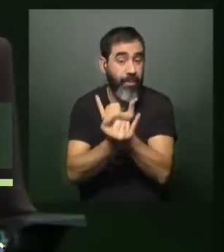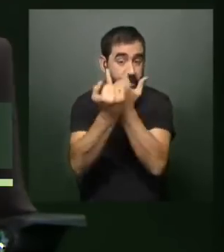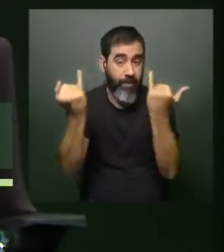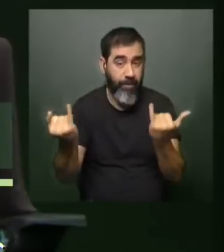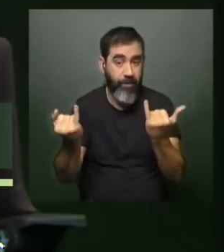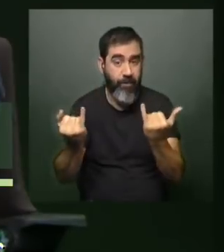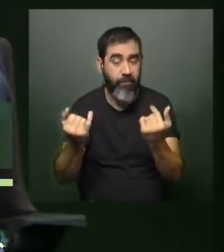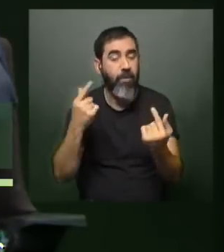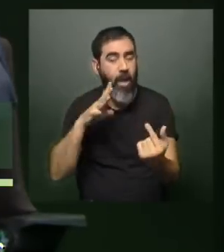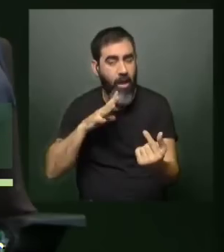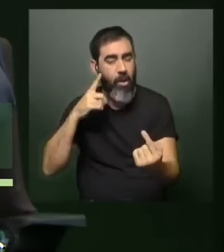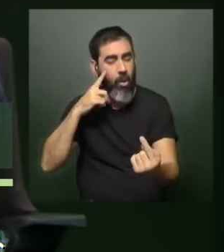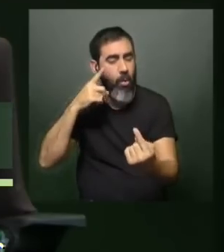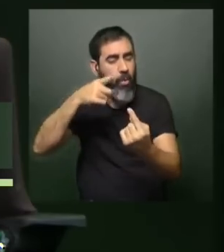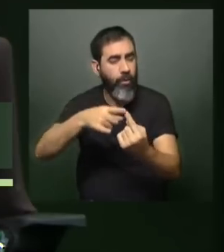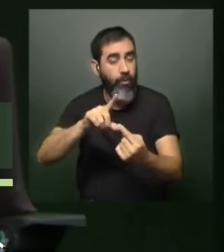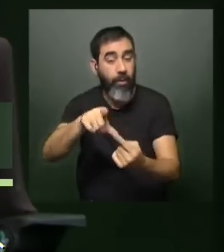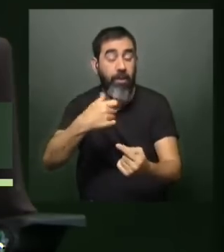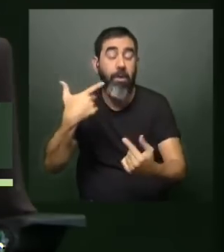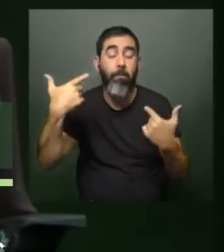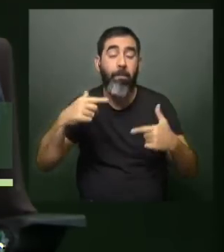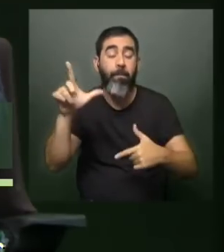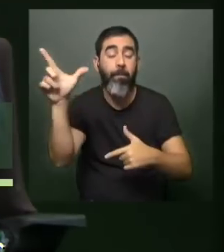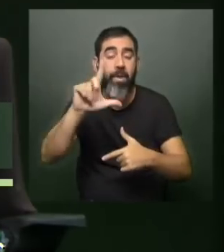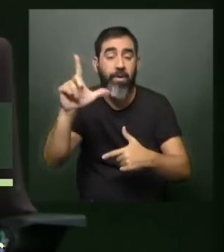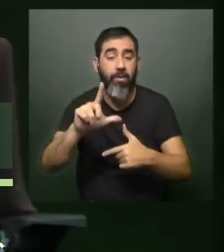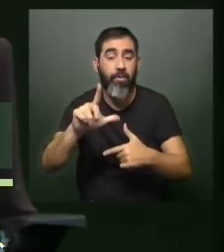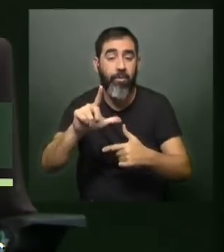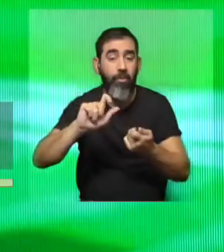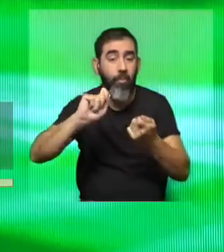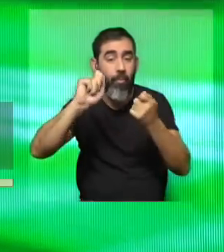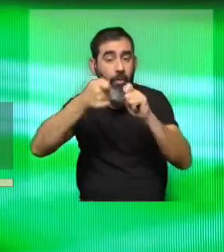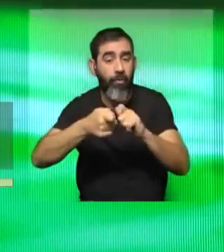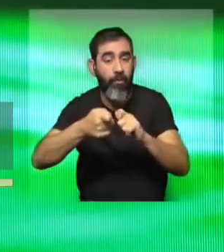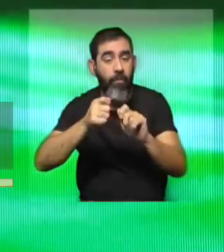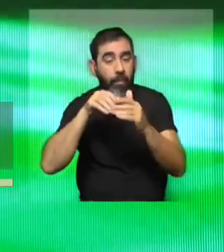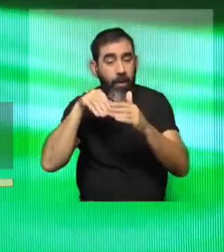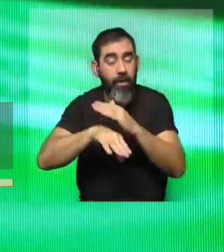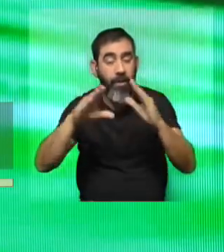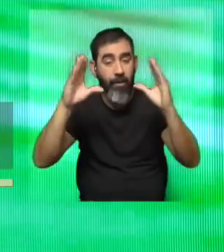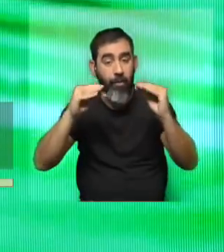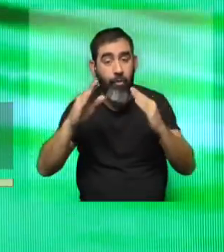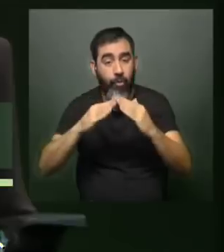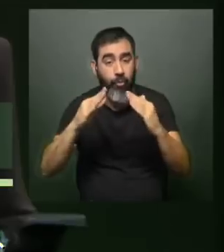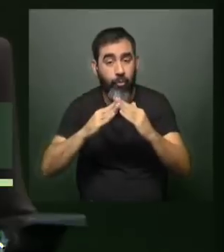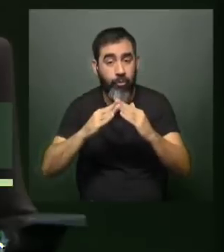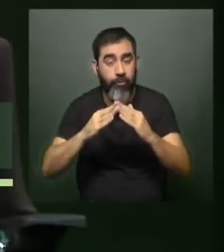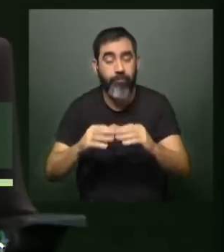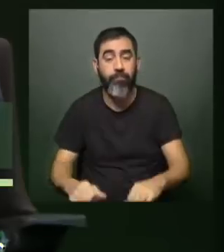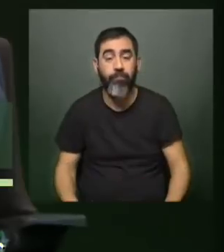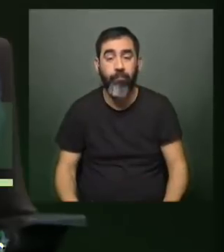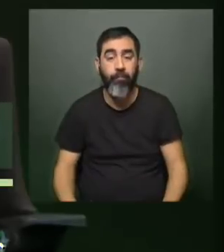había una intención de el exministro Jorge de la mañana de bueno modificar eso para hacer allanamientos nocturnos que se ha hecho entender